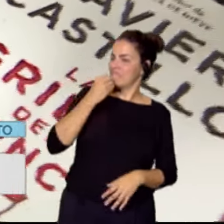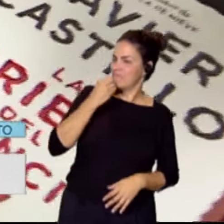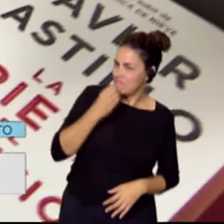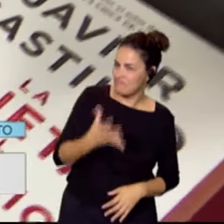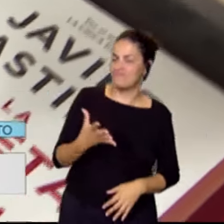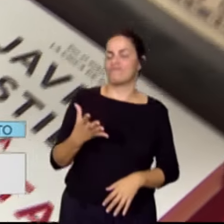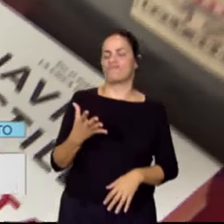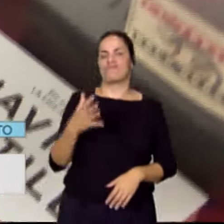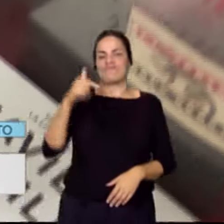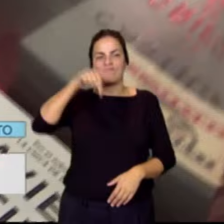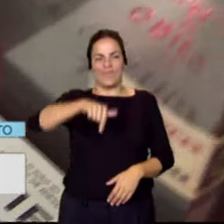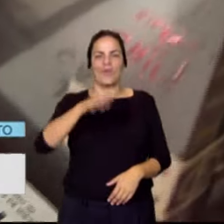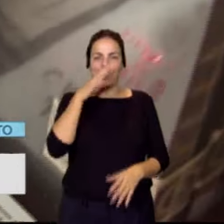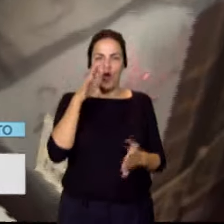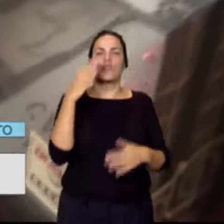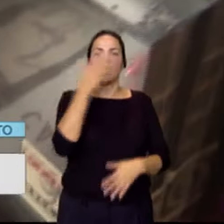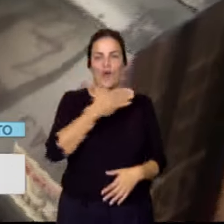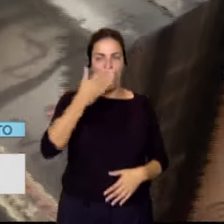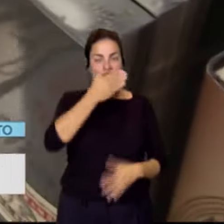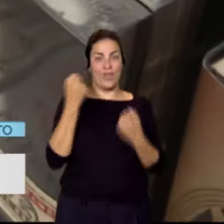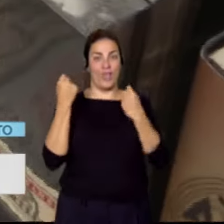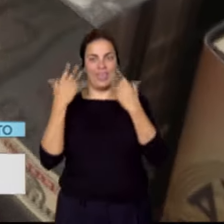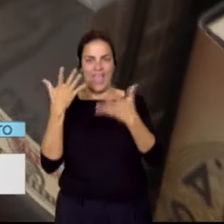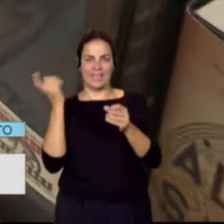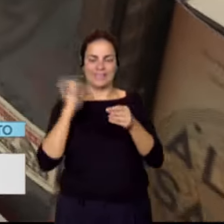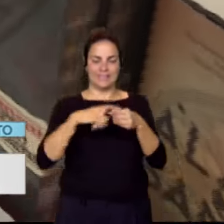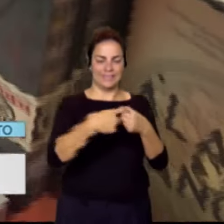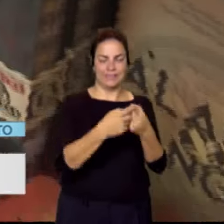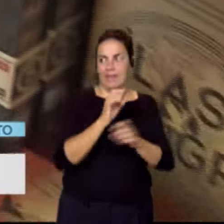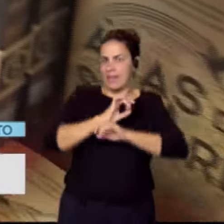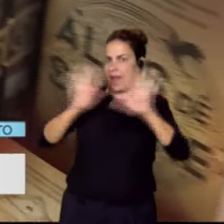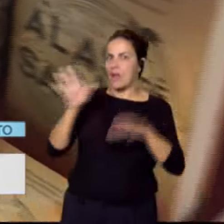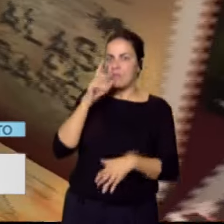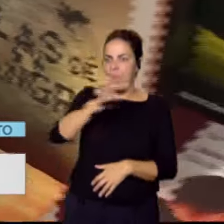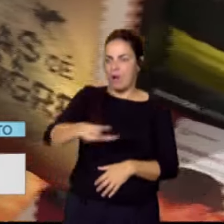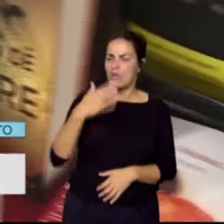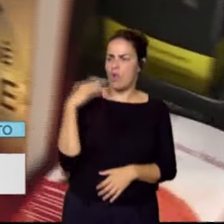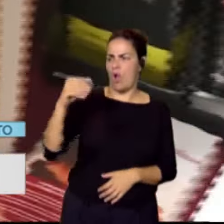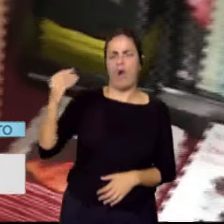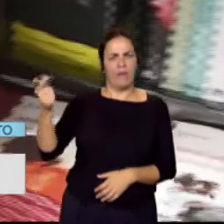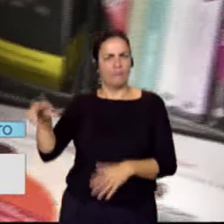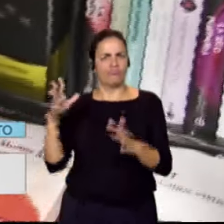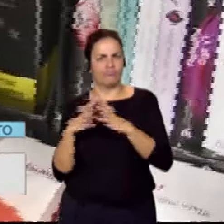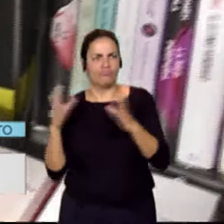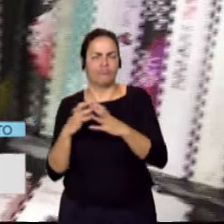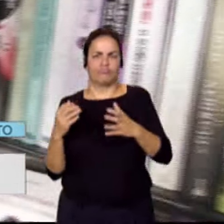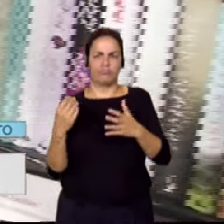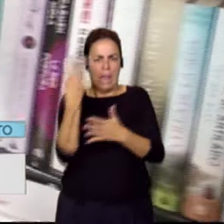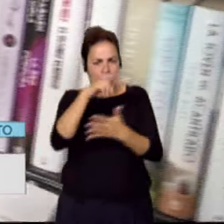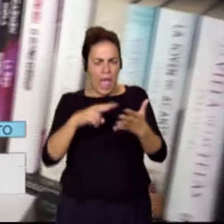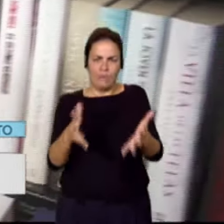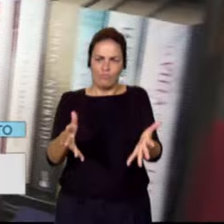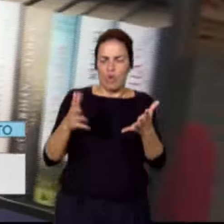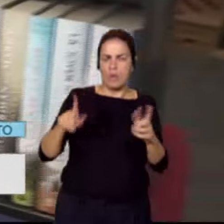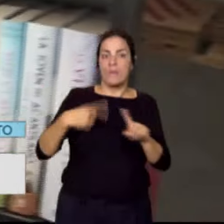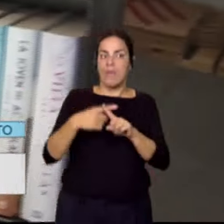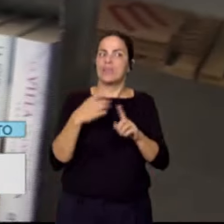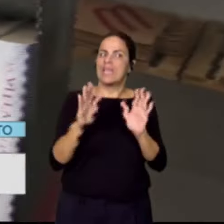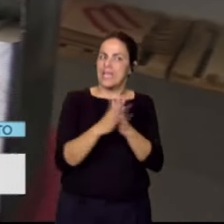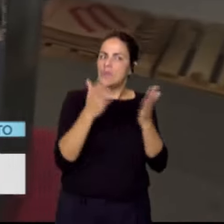10 colegios participando Claro que sí Es que además la generaciones nuevas vienen Pisando fuerte y les gusta leer y se compra mucho libro